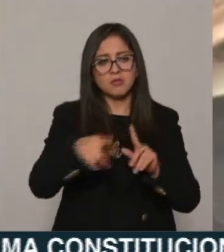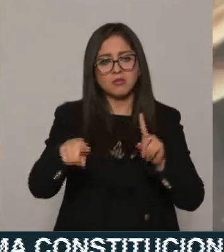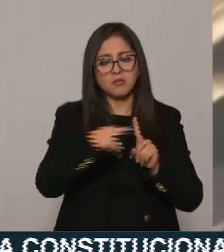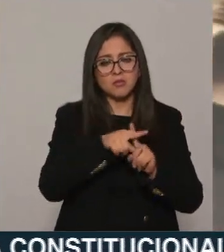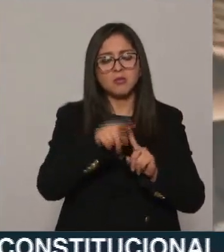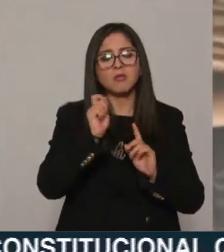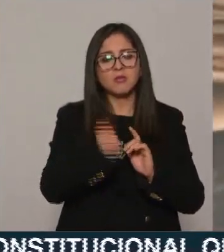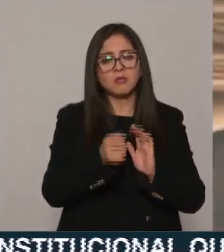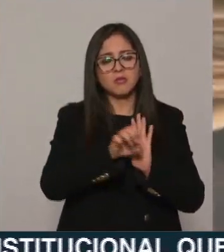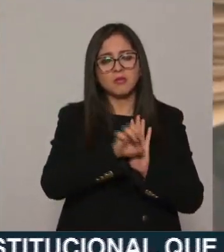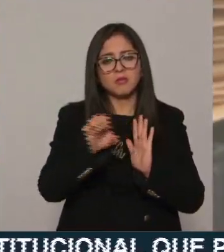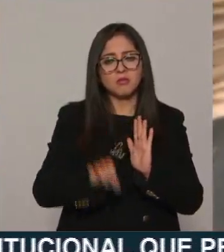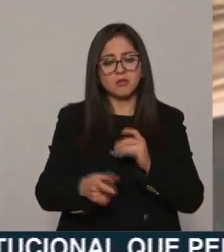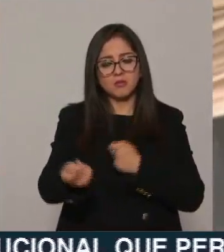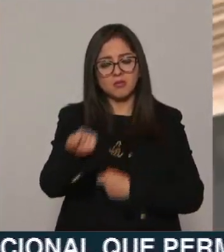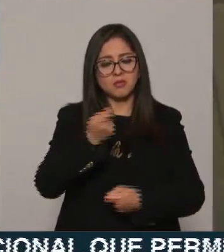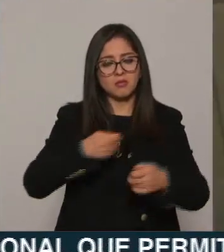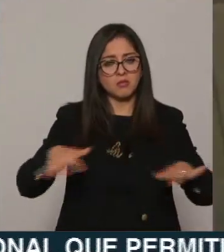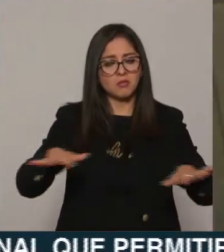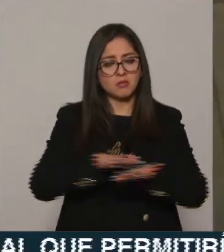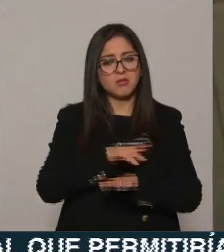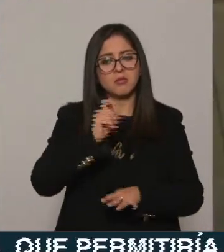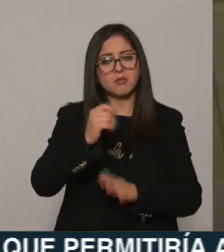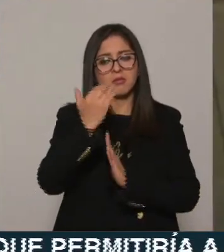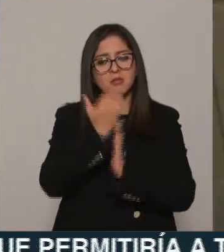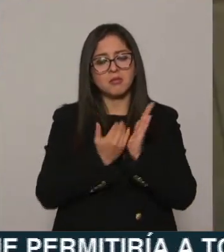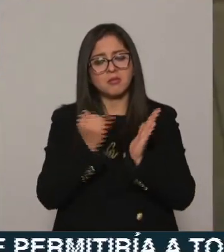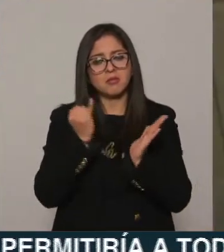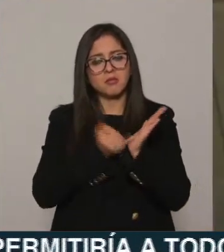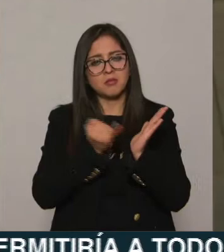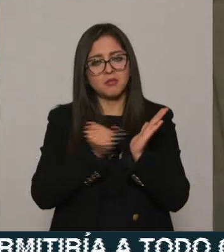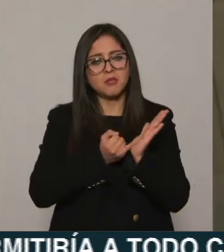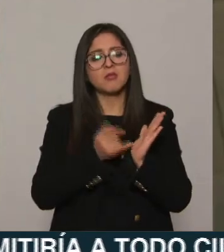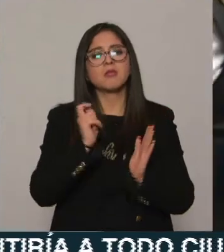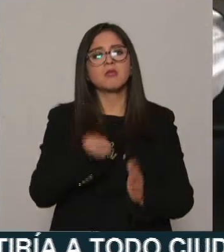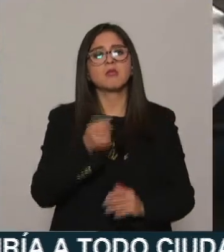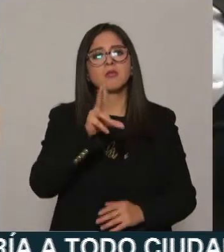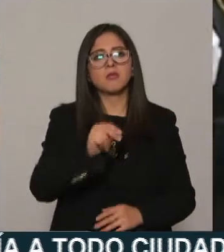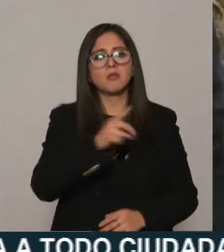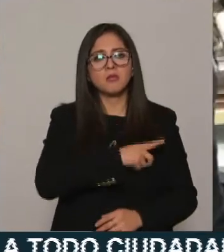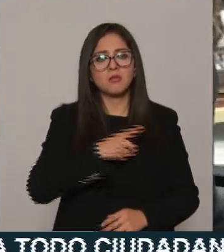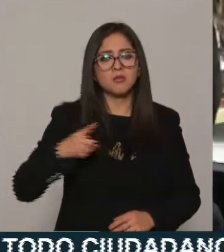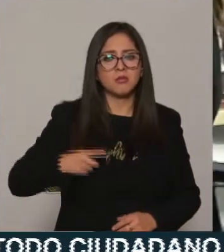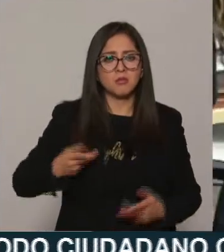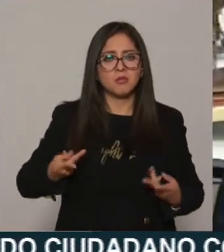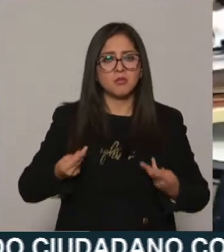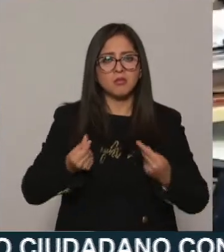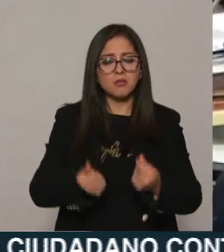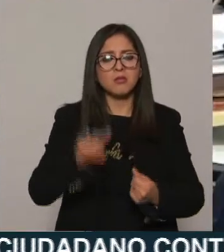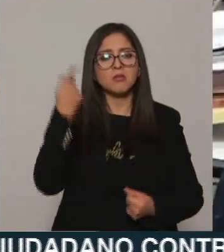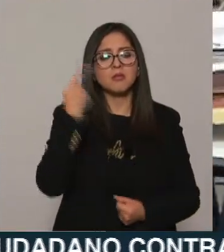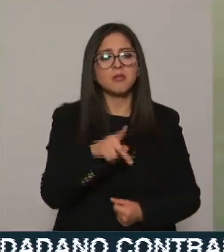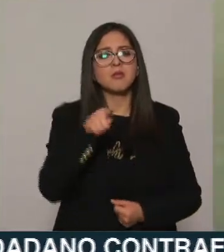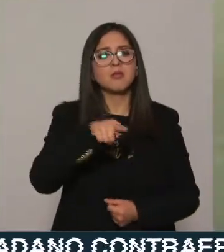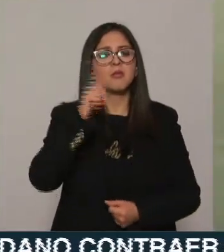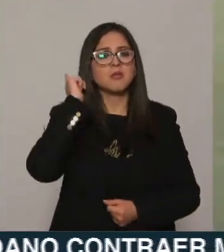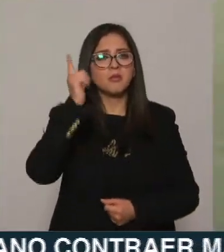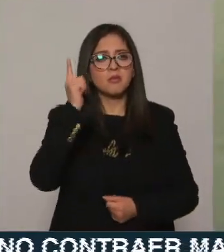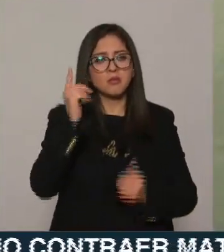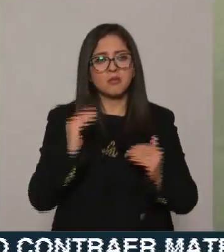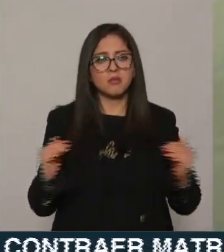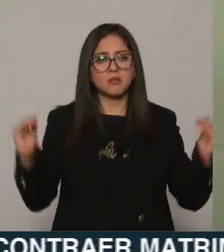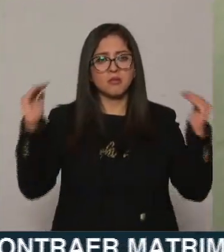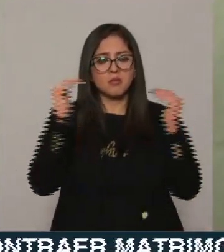como el control de tipo de cambio, la reducción de tasa de interés, el no endeudamiento, pero pareciera que se logró una